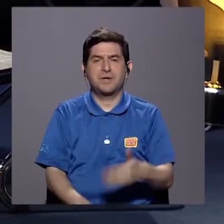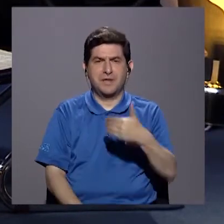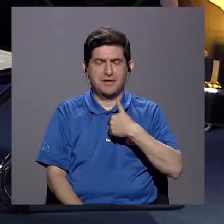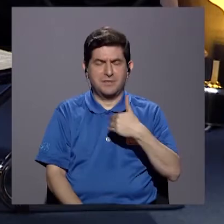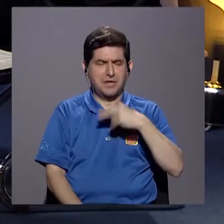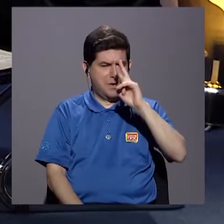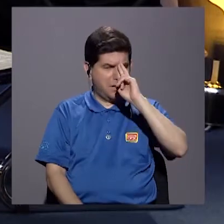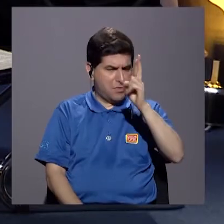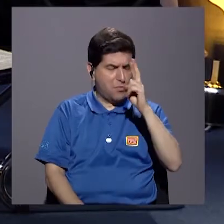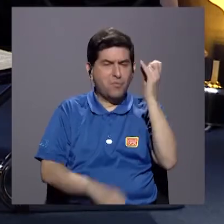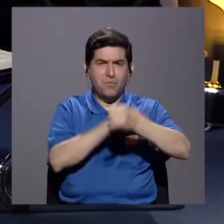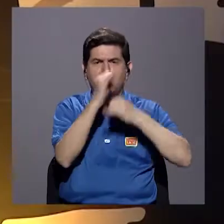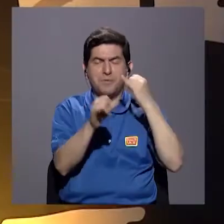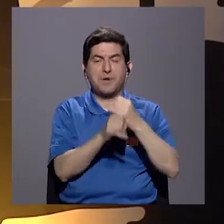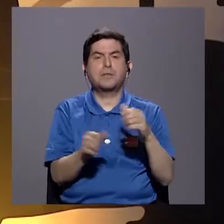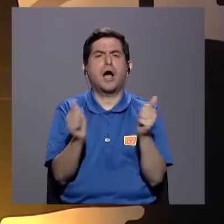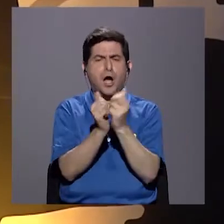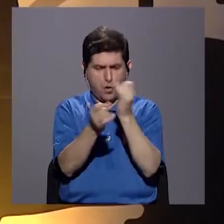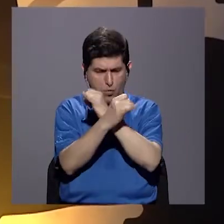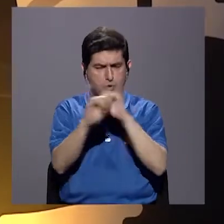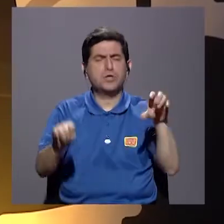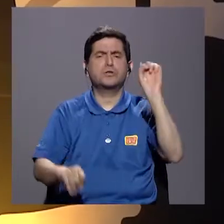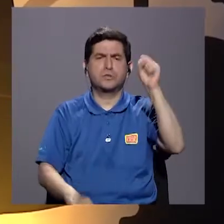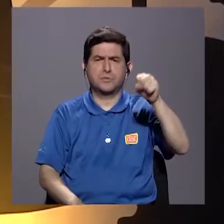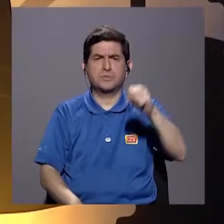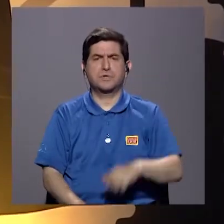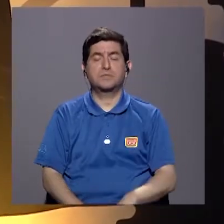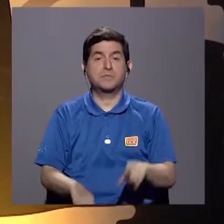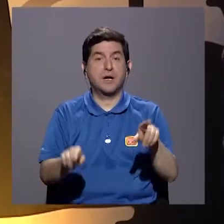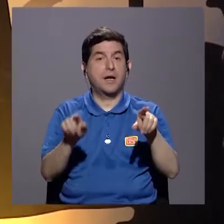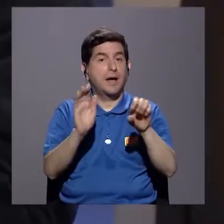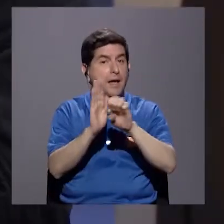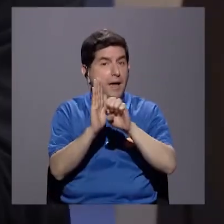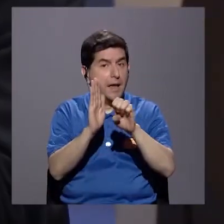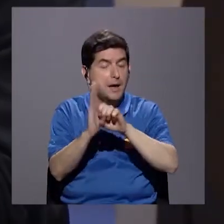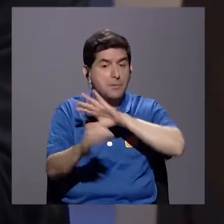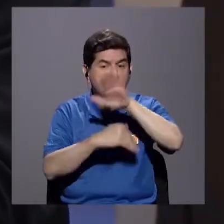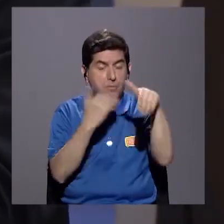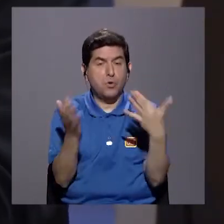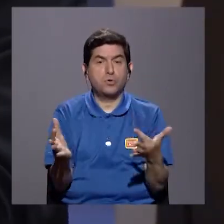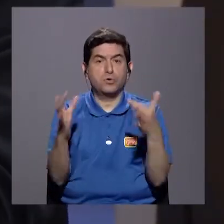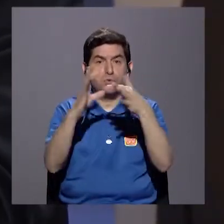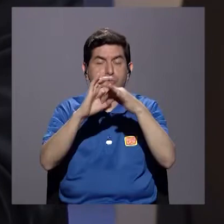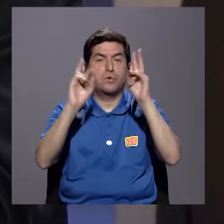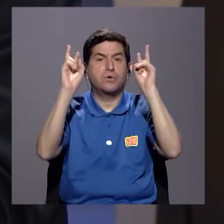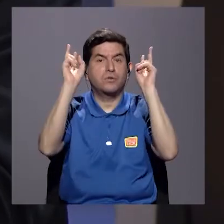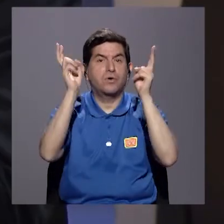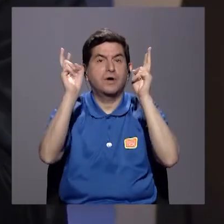reconocimiento internacional. Así con una gran independencia. Con una gran independencia y, por ejemplo, todo lo que tiene que ver con